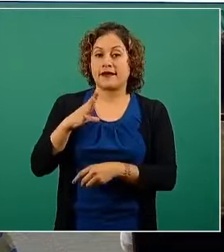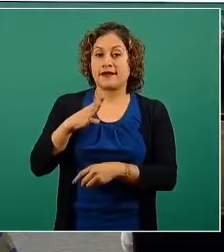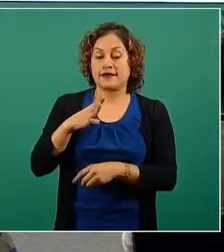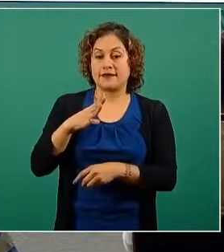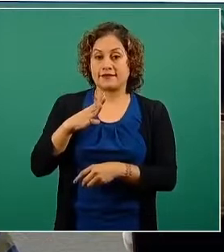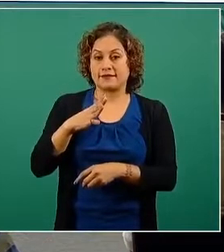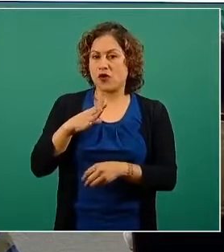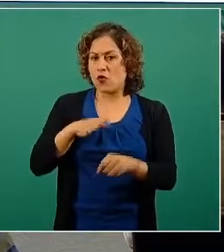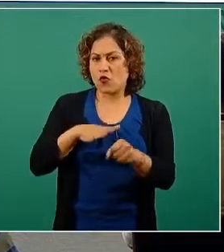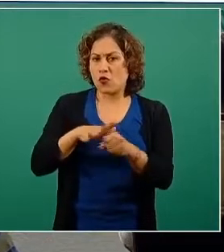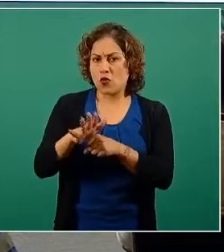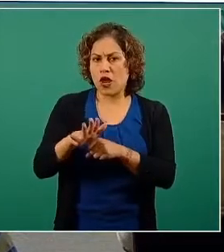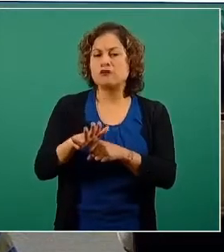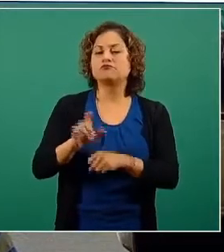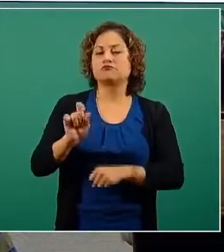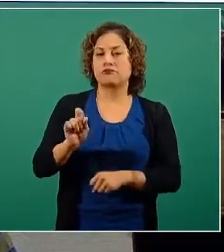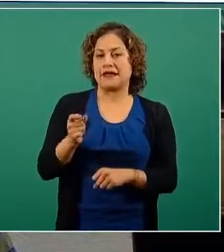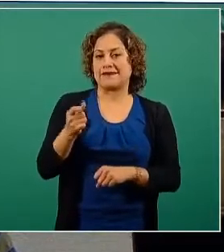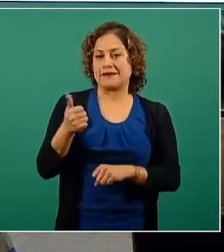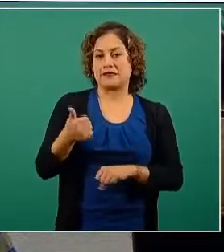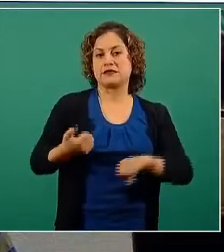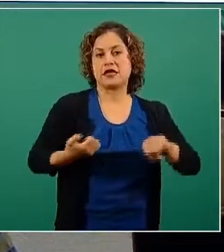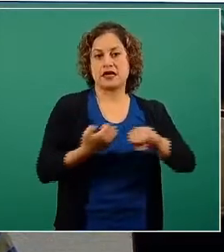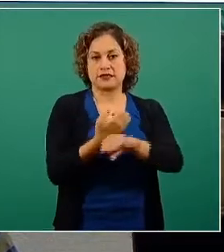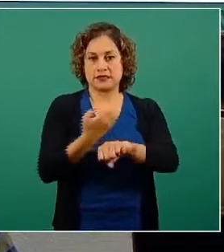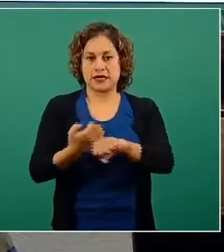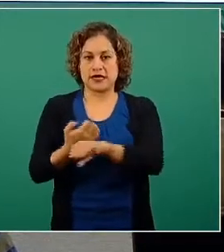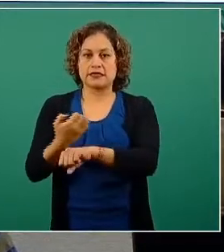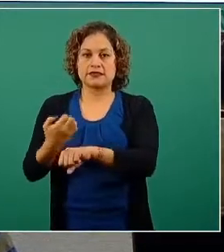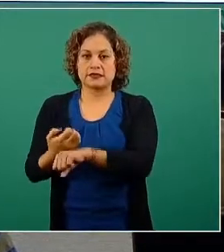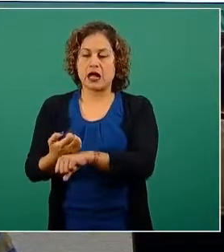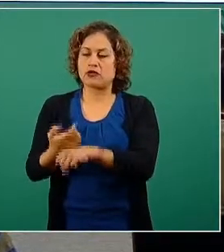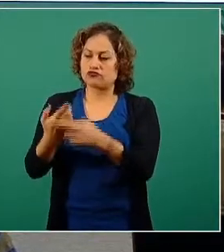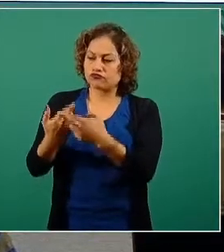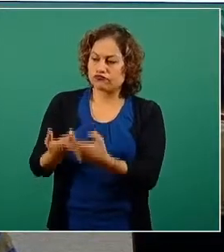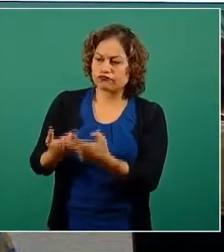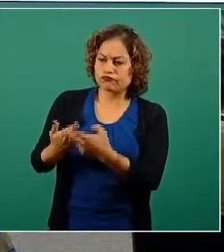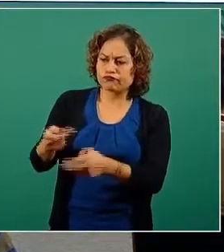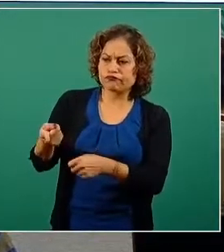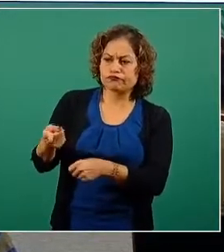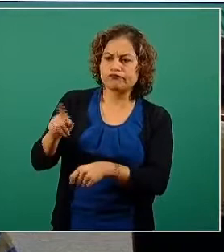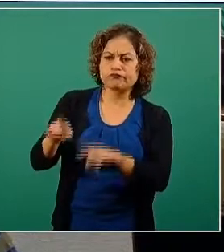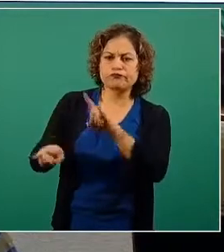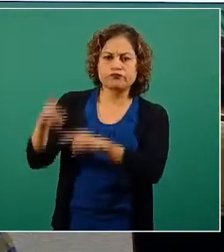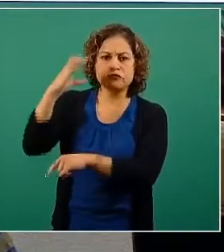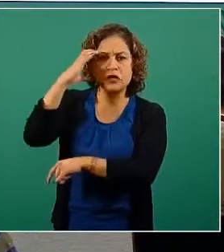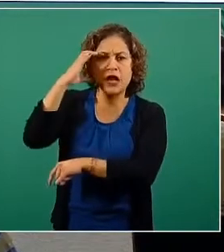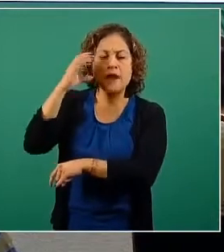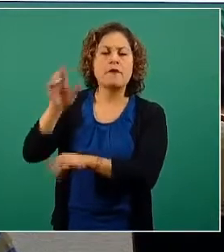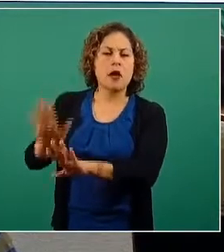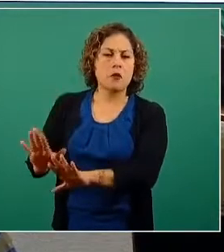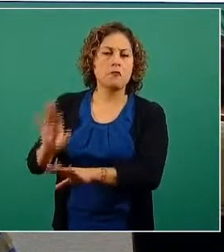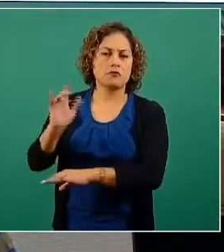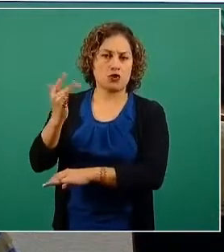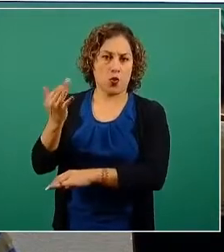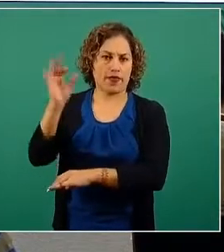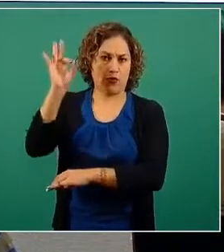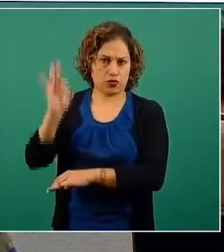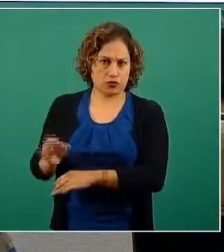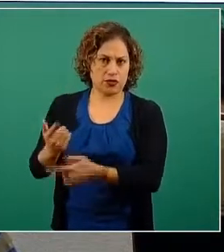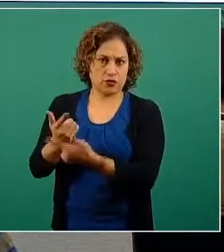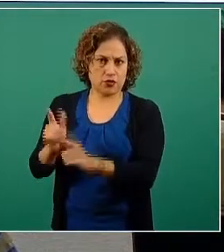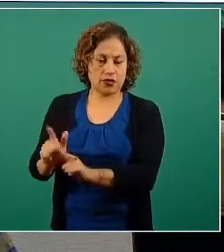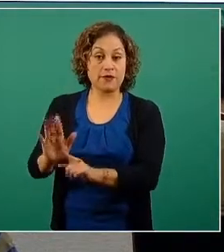territorio mexicano a 26 entidades federativas con menos del 50% de ocupación. En el caso del estado de